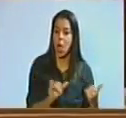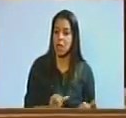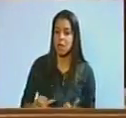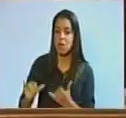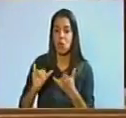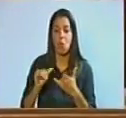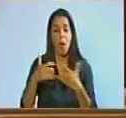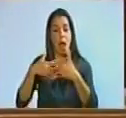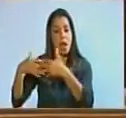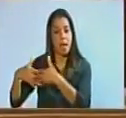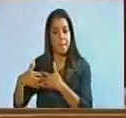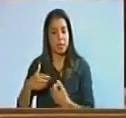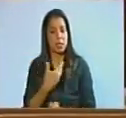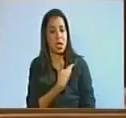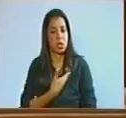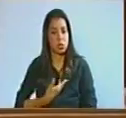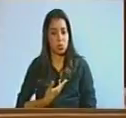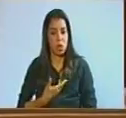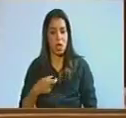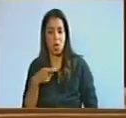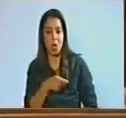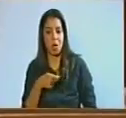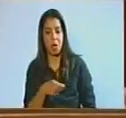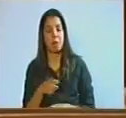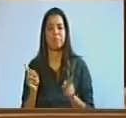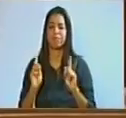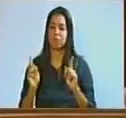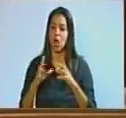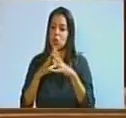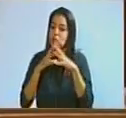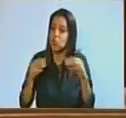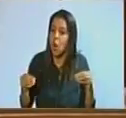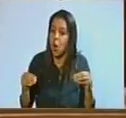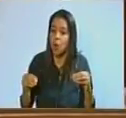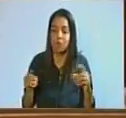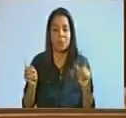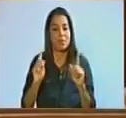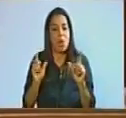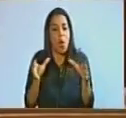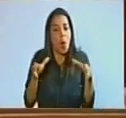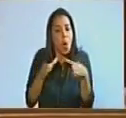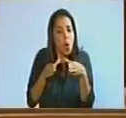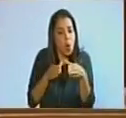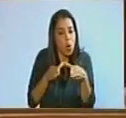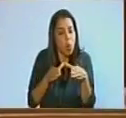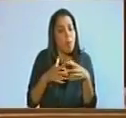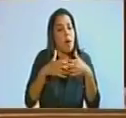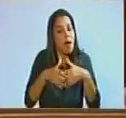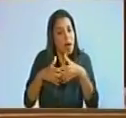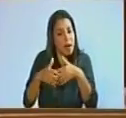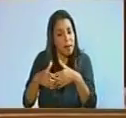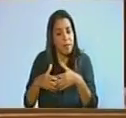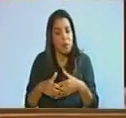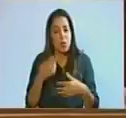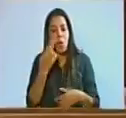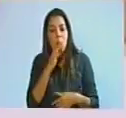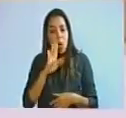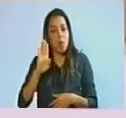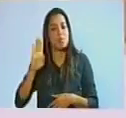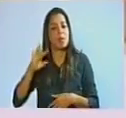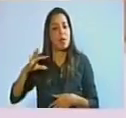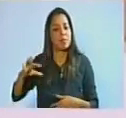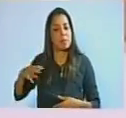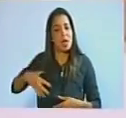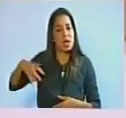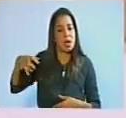los empresarios están en la guerra económica. Es un sector minoritario comprometido con las élites y las oligarquías